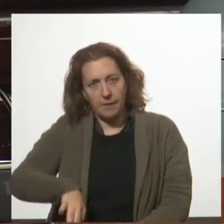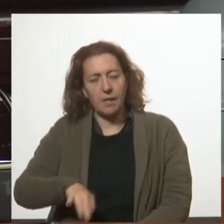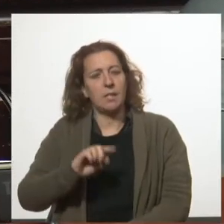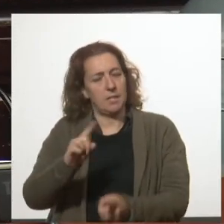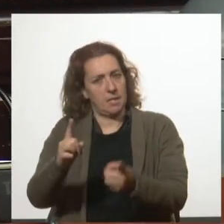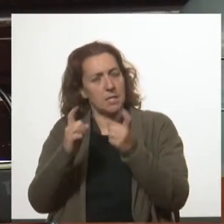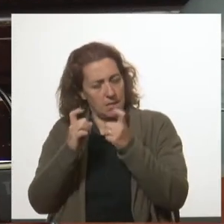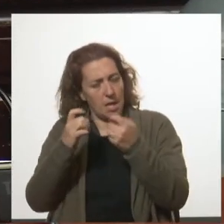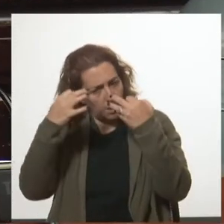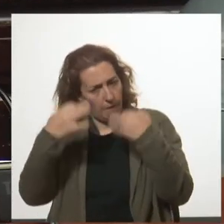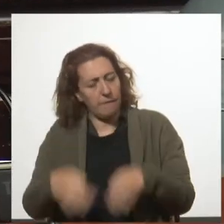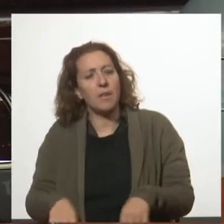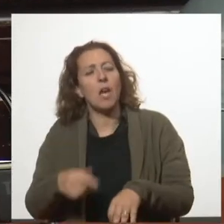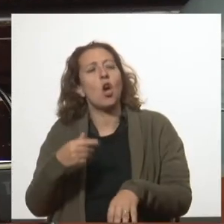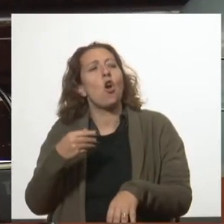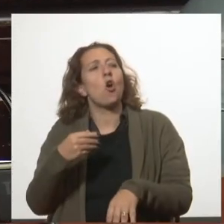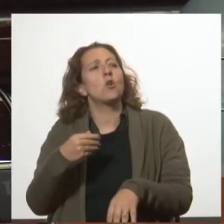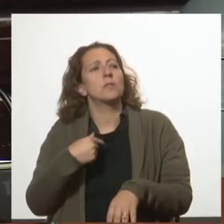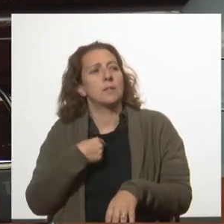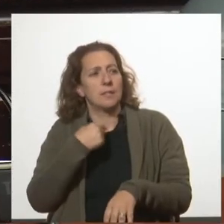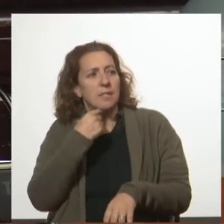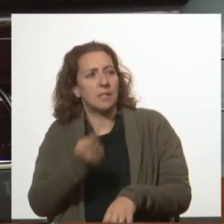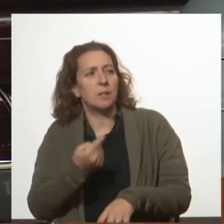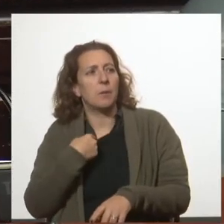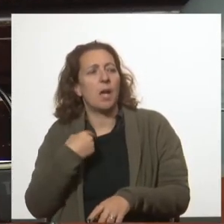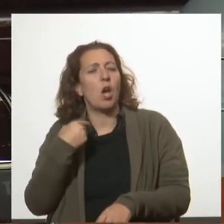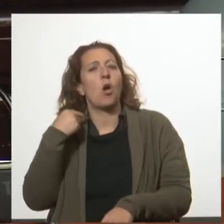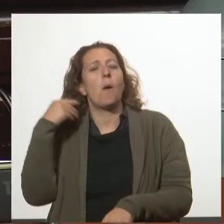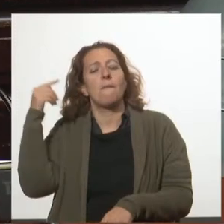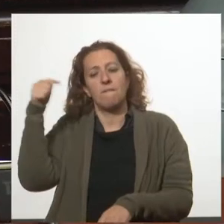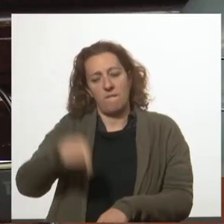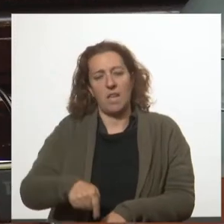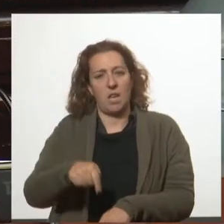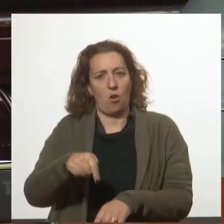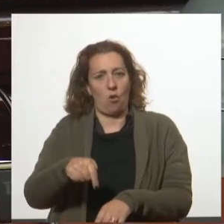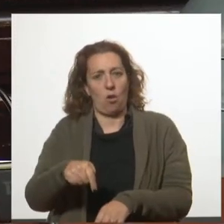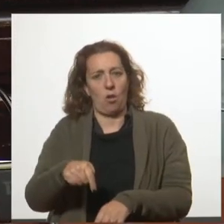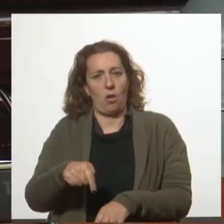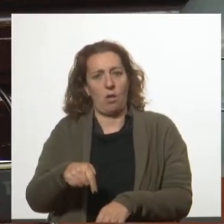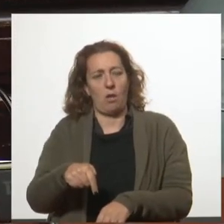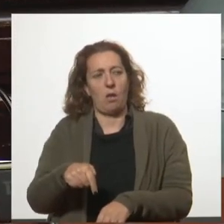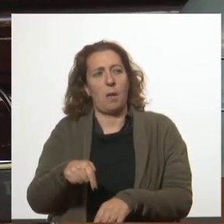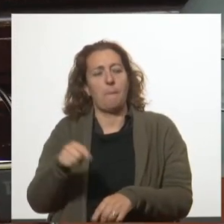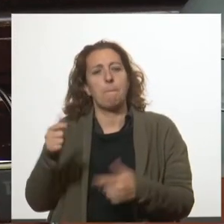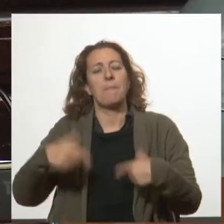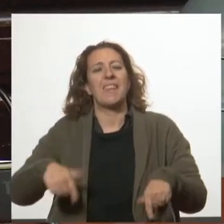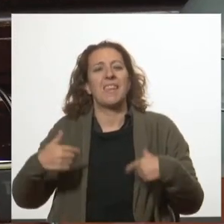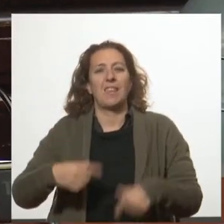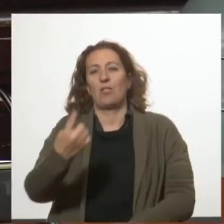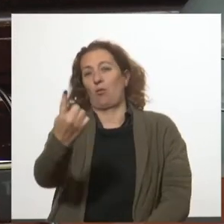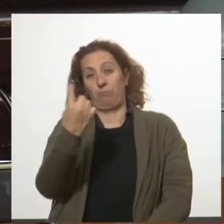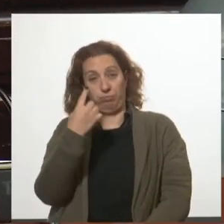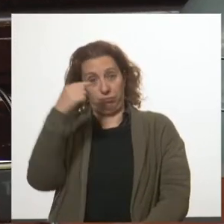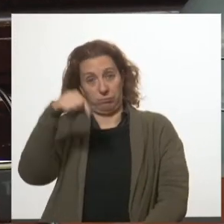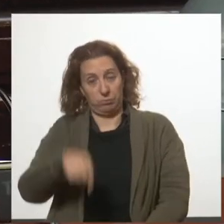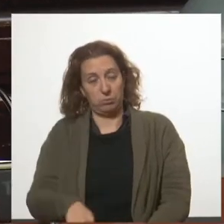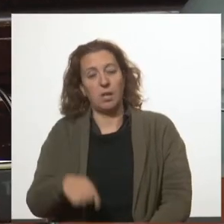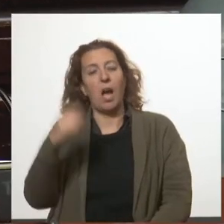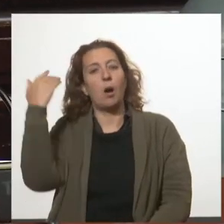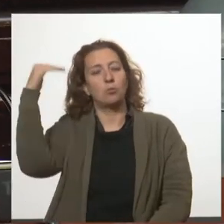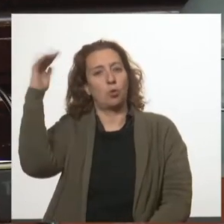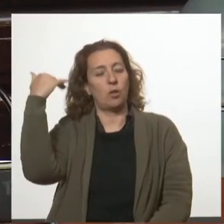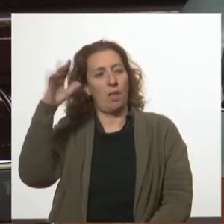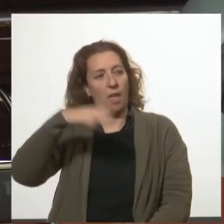necesidad la conveniencia de la comparecencia en el día de hoy del ministro de industria y las autoridades